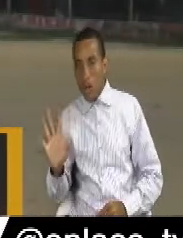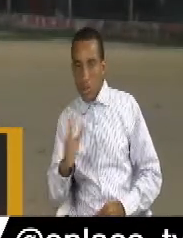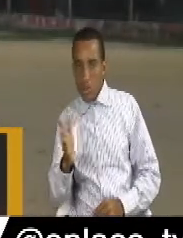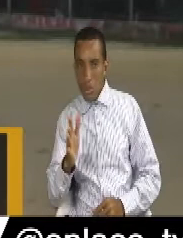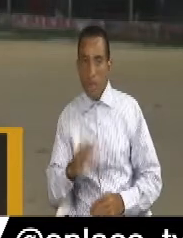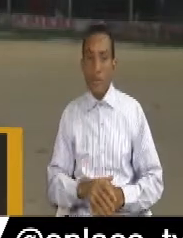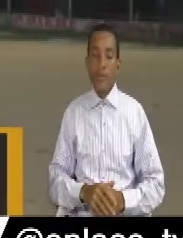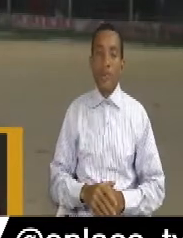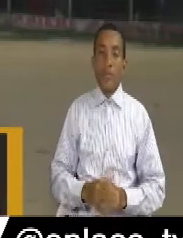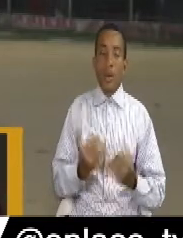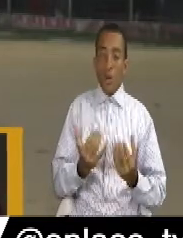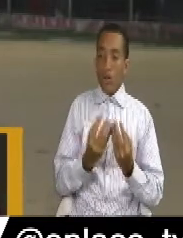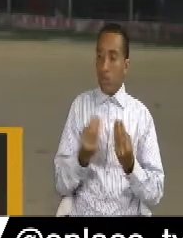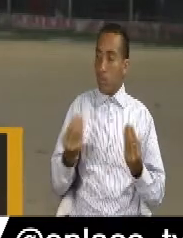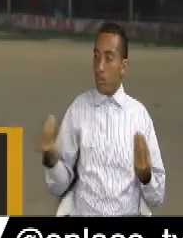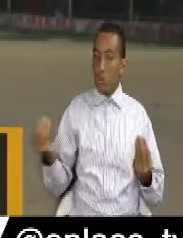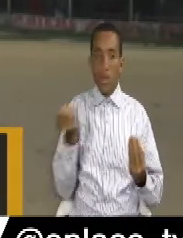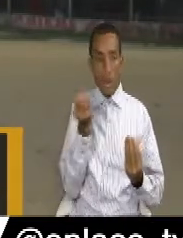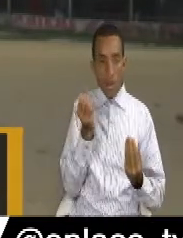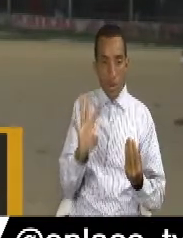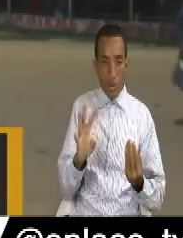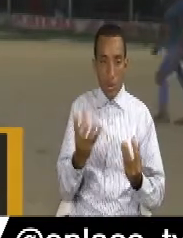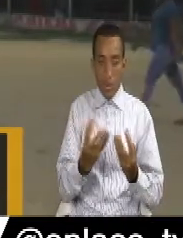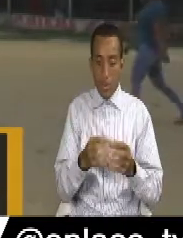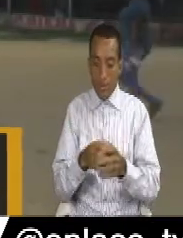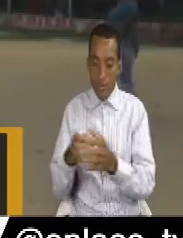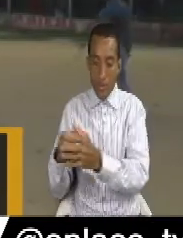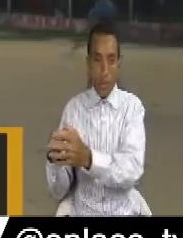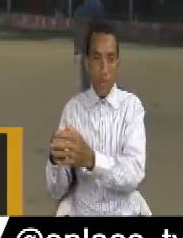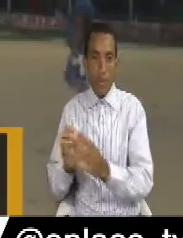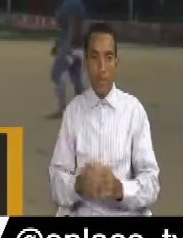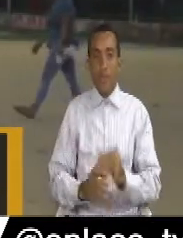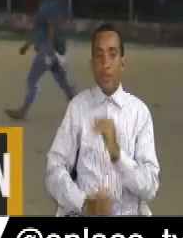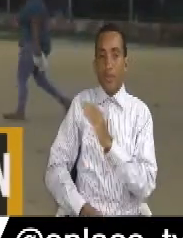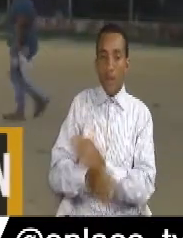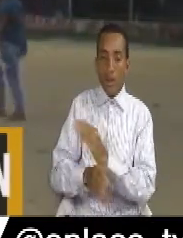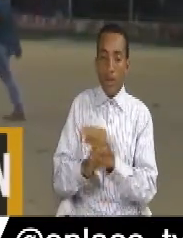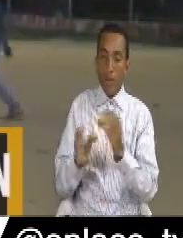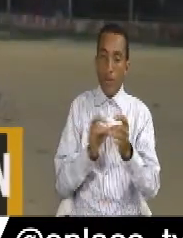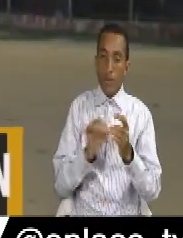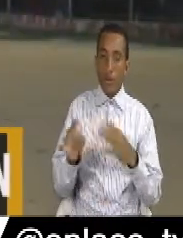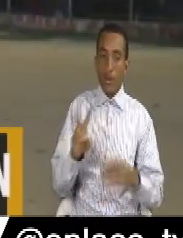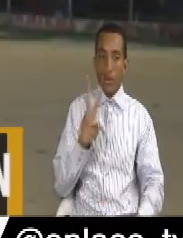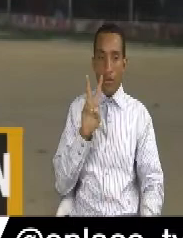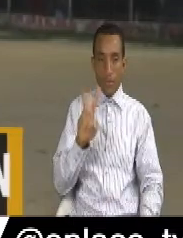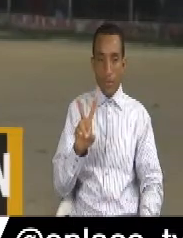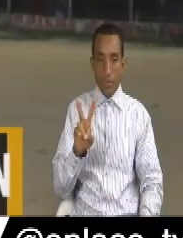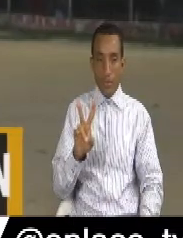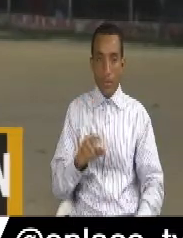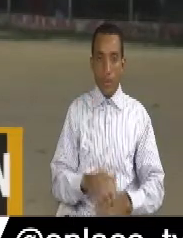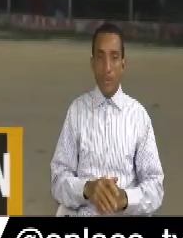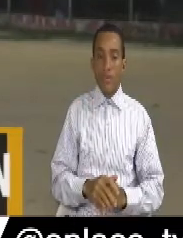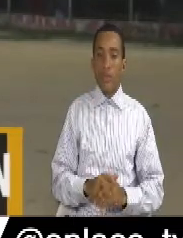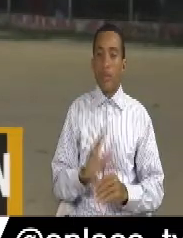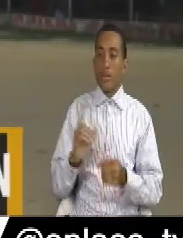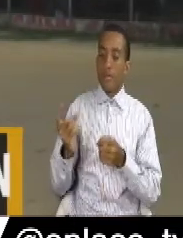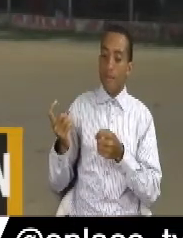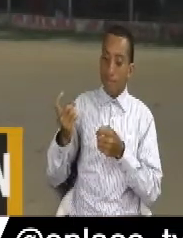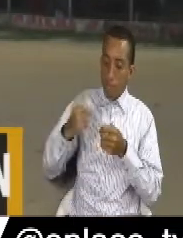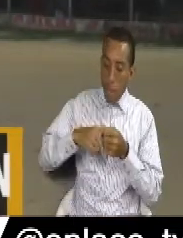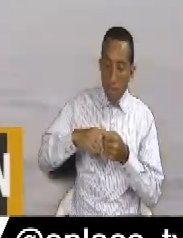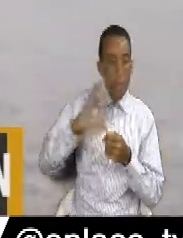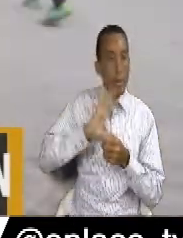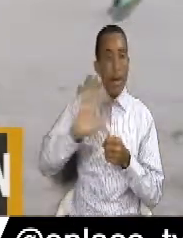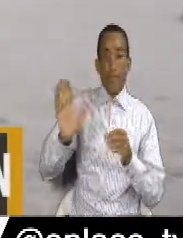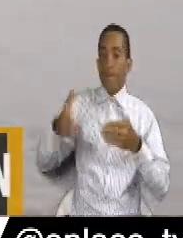14 equipos vamos a seguir, van por la segunda fecha. Igual ya las inscripciones ya se